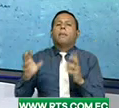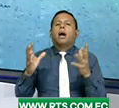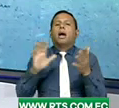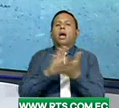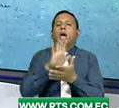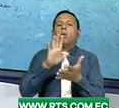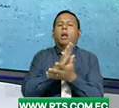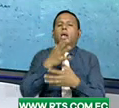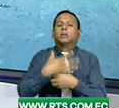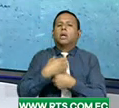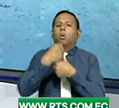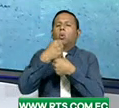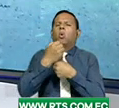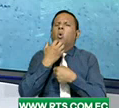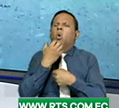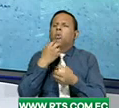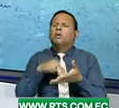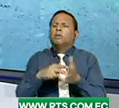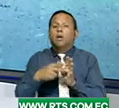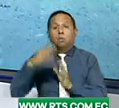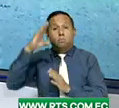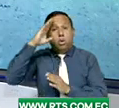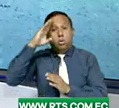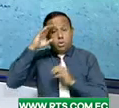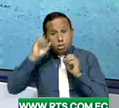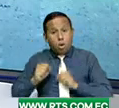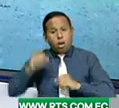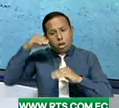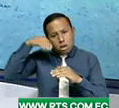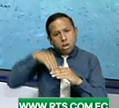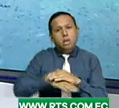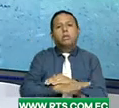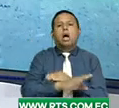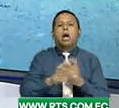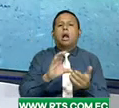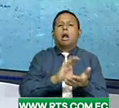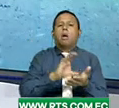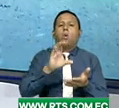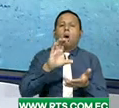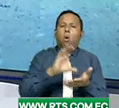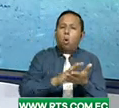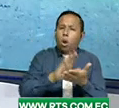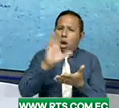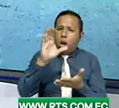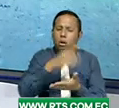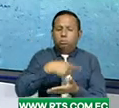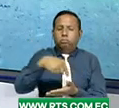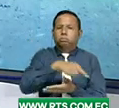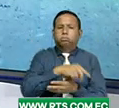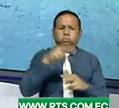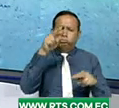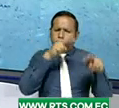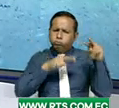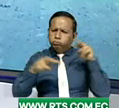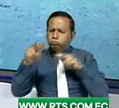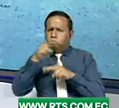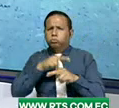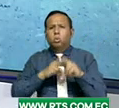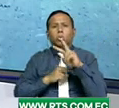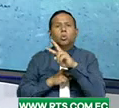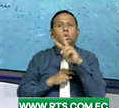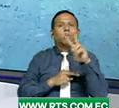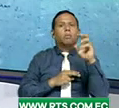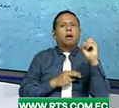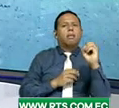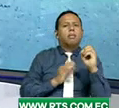establecimientos educativos en caso de ser necesario, pero cumpliendo con protocolos específicos. 220 planteles fueron incluidos a